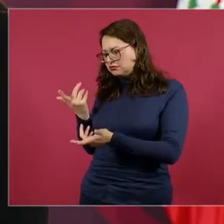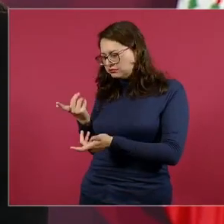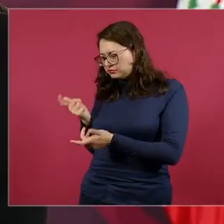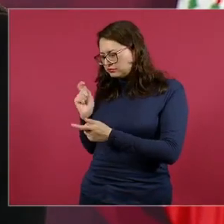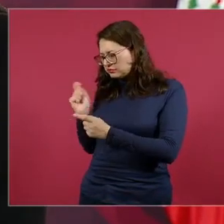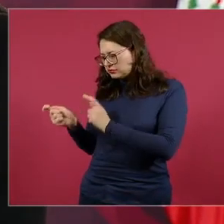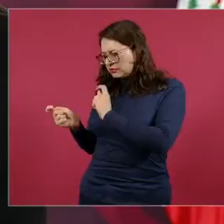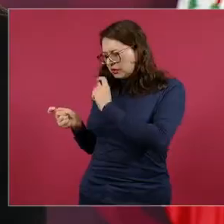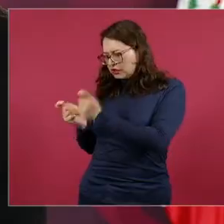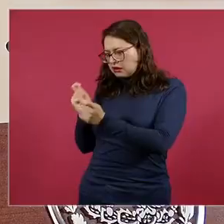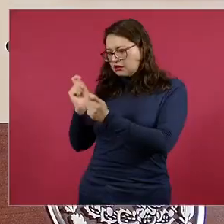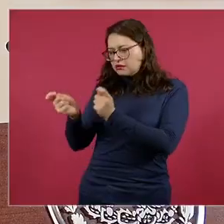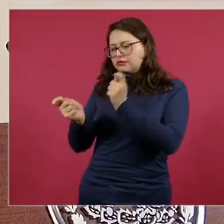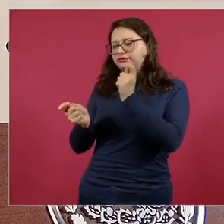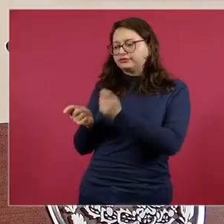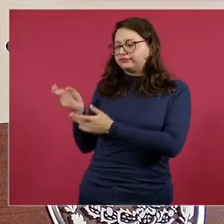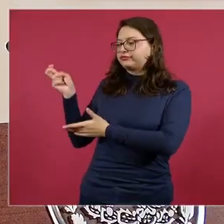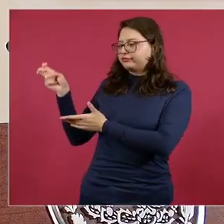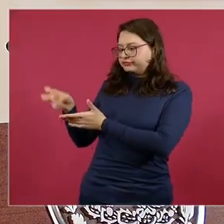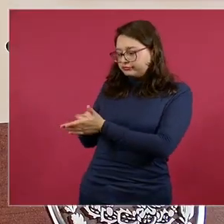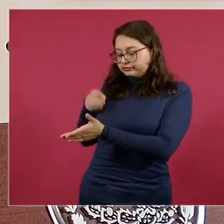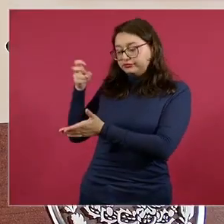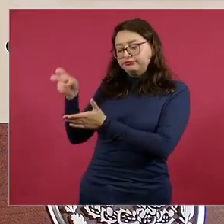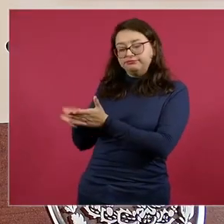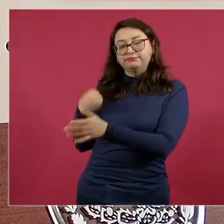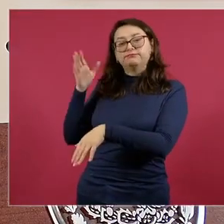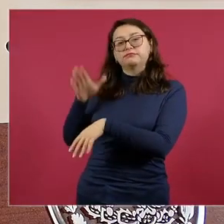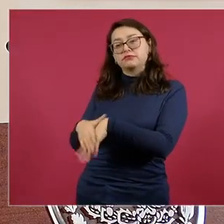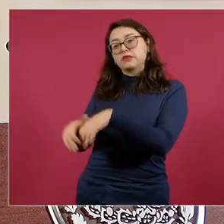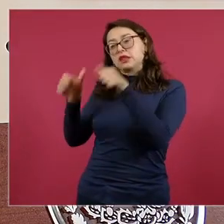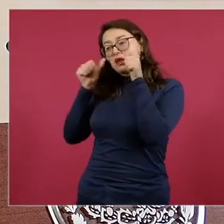implica más trabajo,